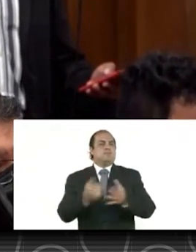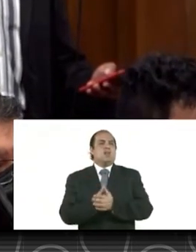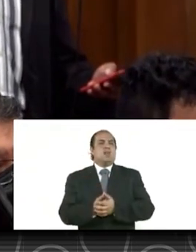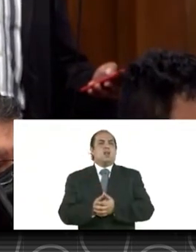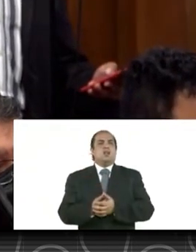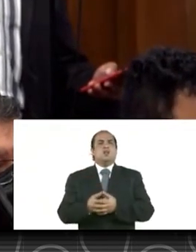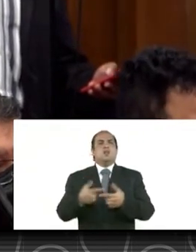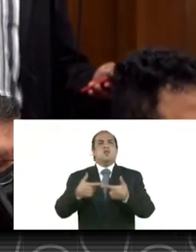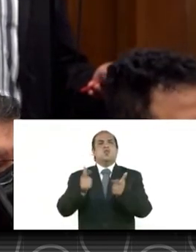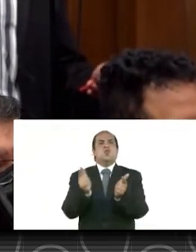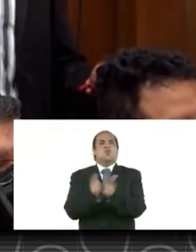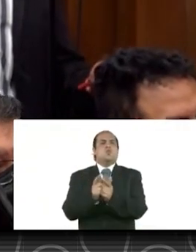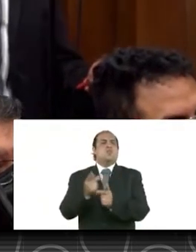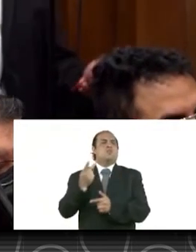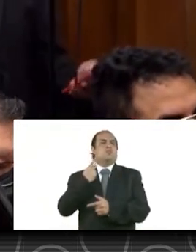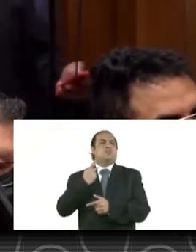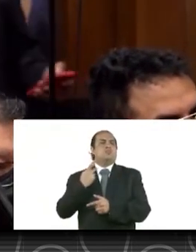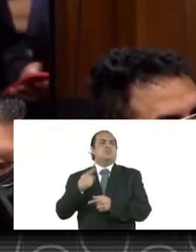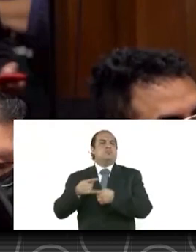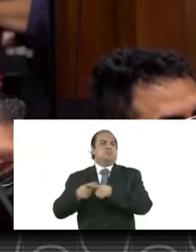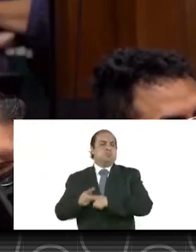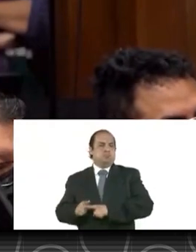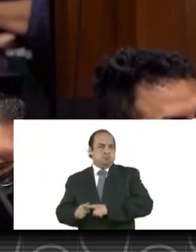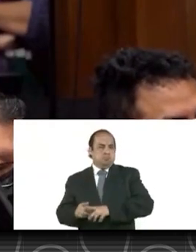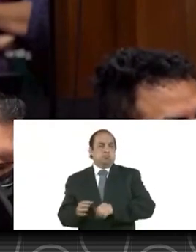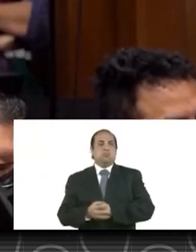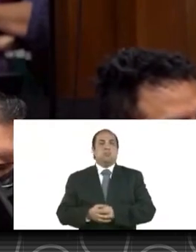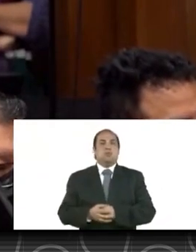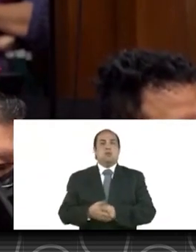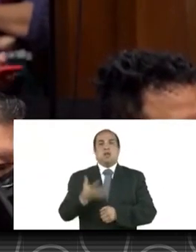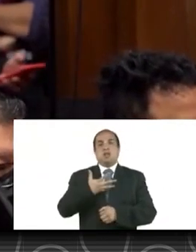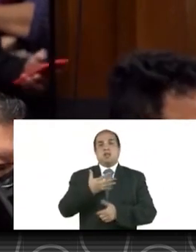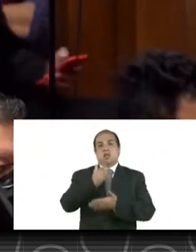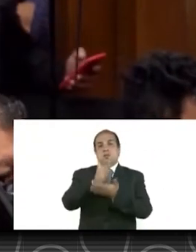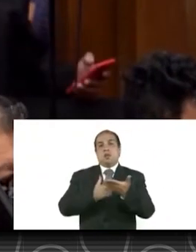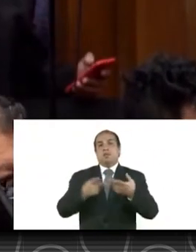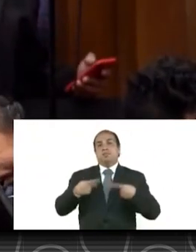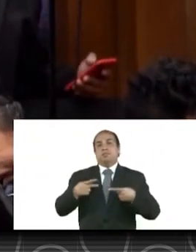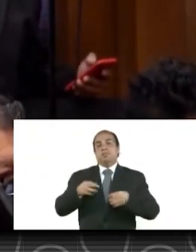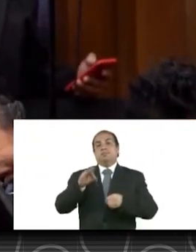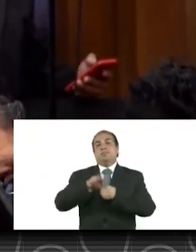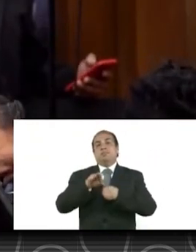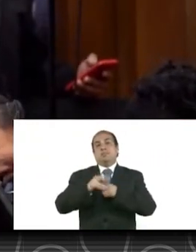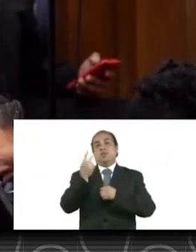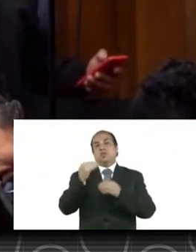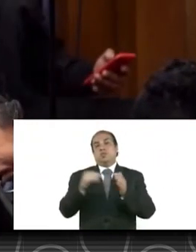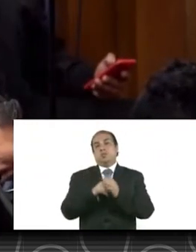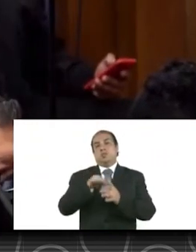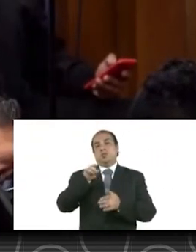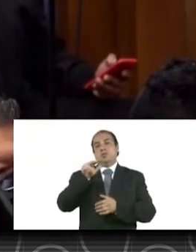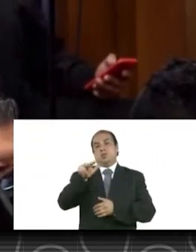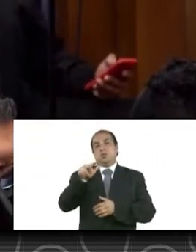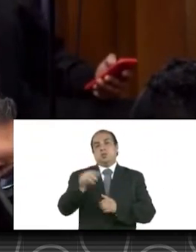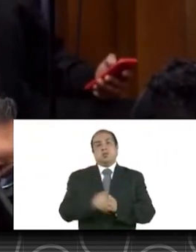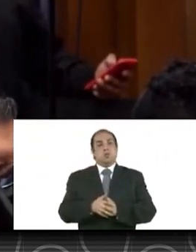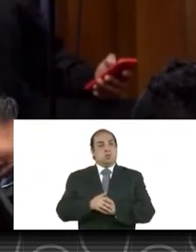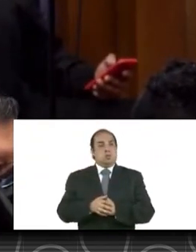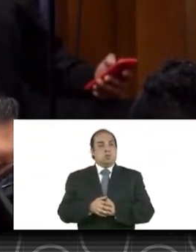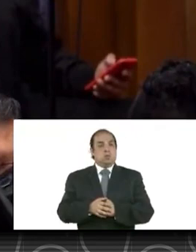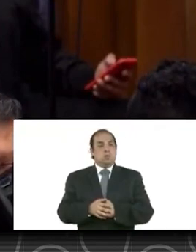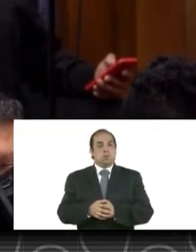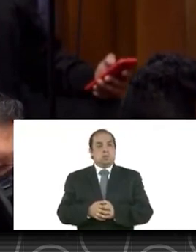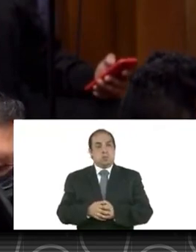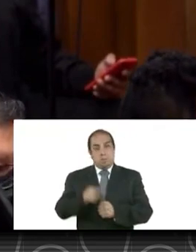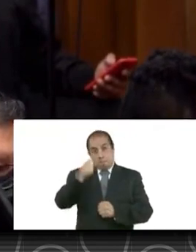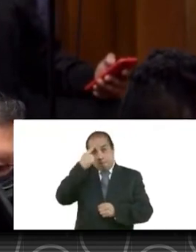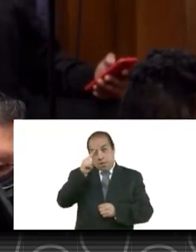resultados, de que si fueron la mitad de, por ejemplo, en el caso del presidente, la mitad de los que votaron en 2018 o para que fuera, para que llegara a la